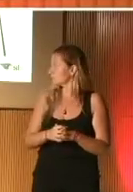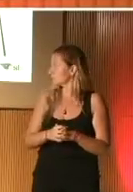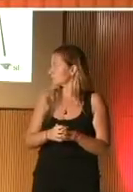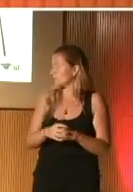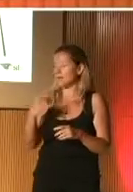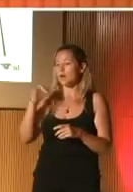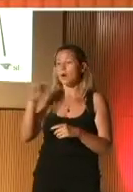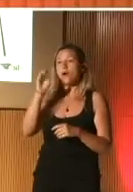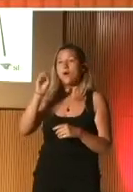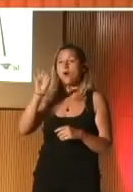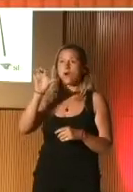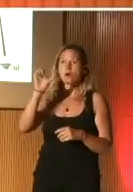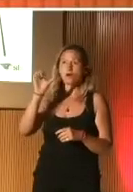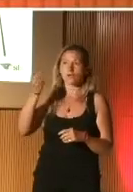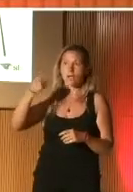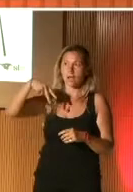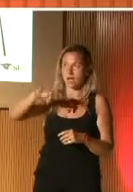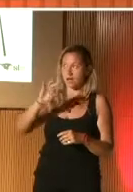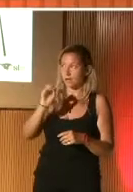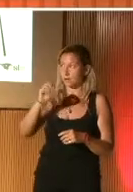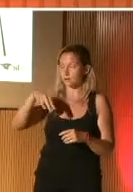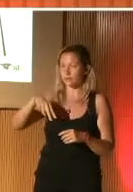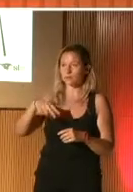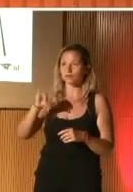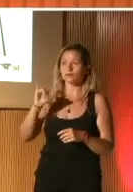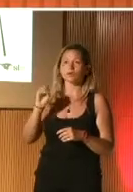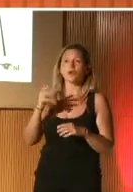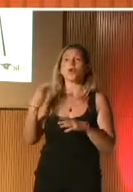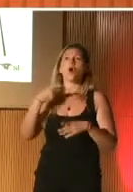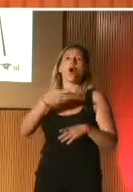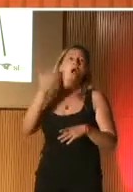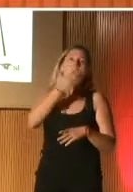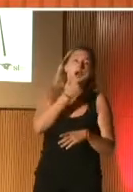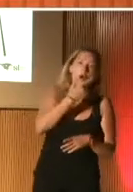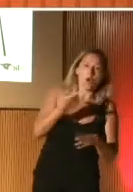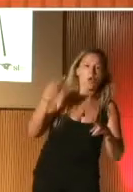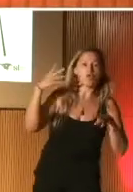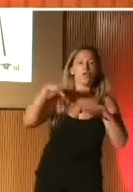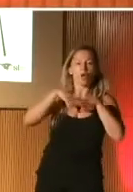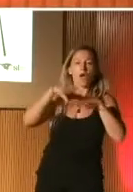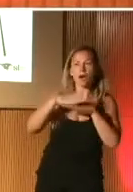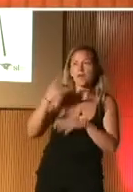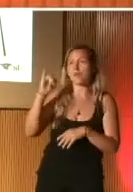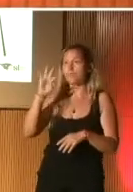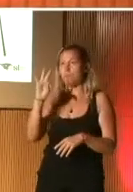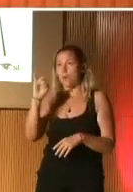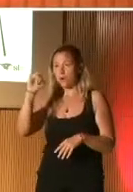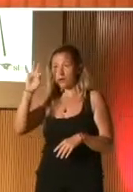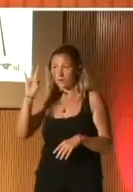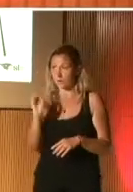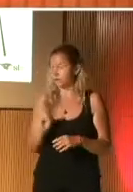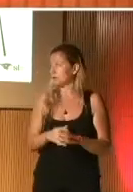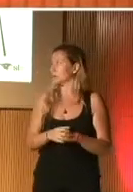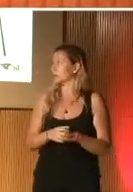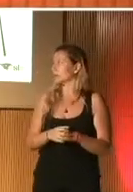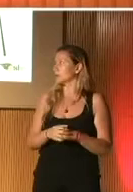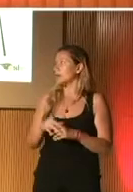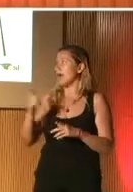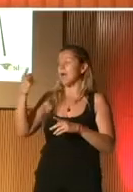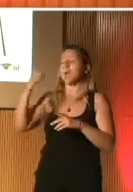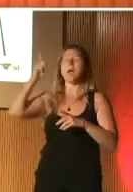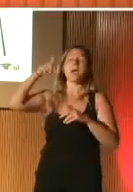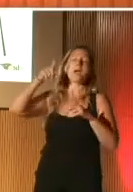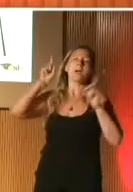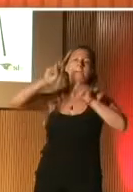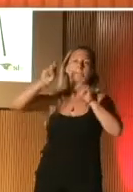Antonio Prado, más conocido en redes como Tito Eliatrón, es matemático, actualmente vicedecano de Innovación Docente y Divulgación en la Facultad de Matemáticas de la Universidad